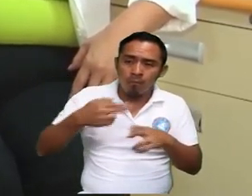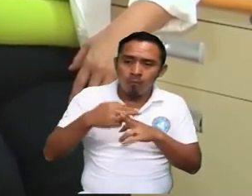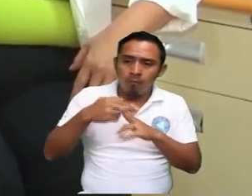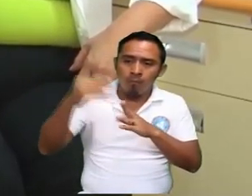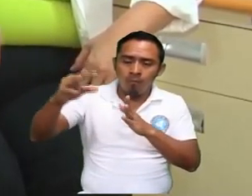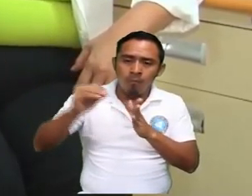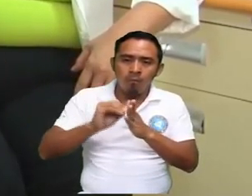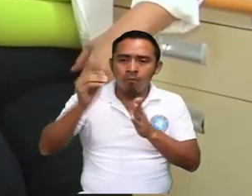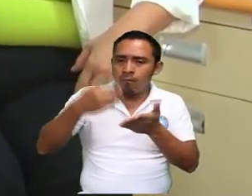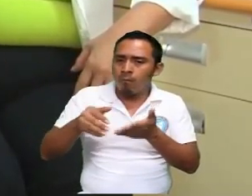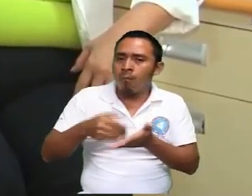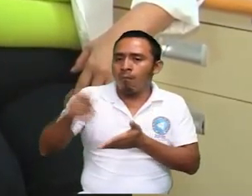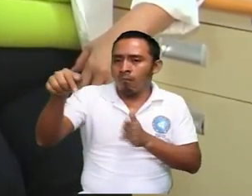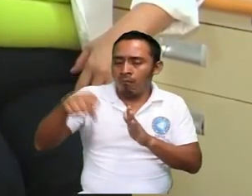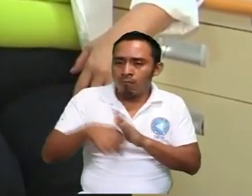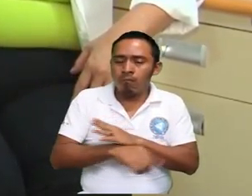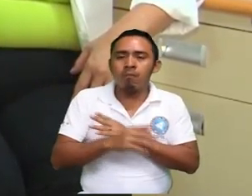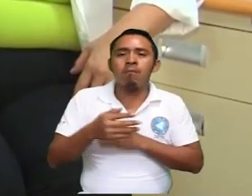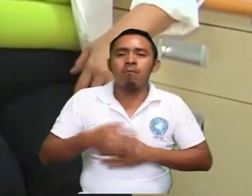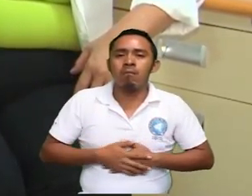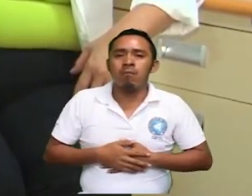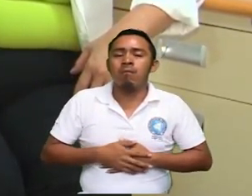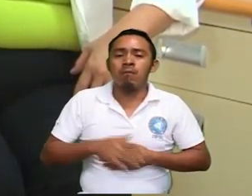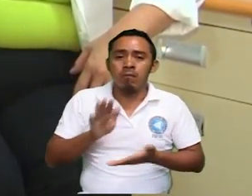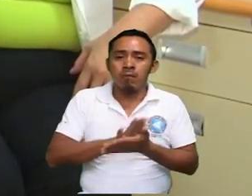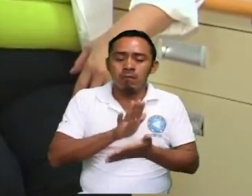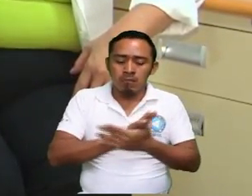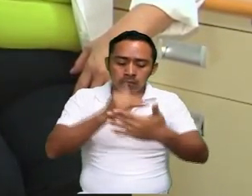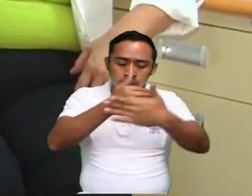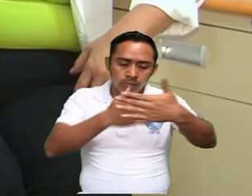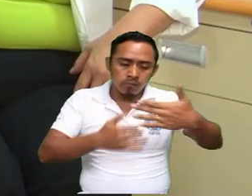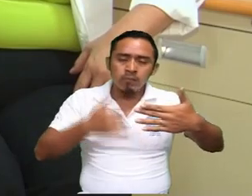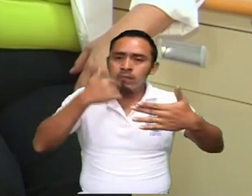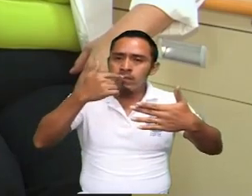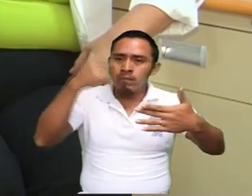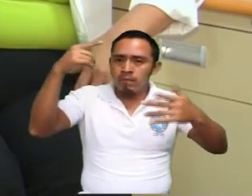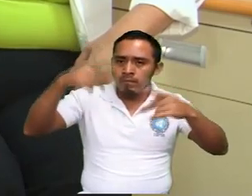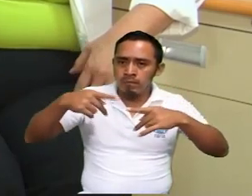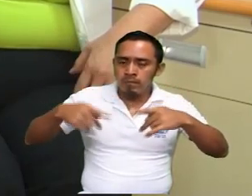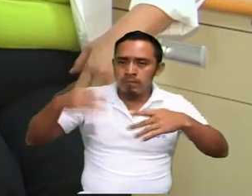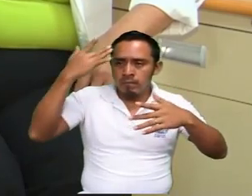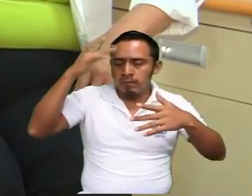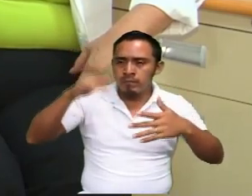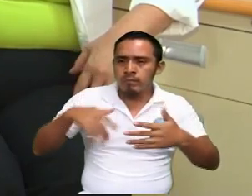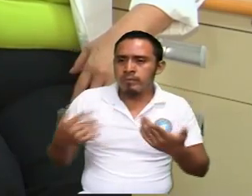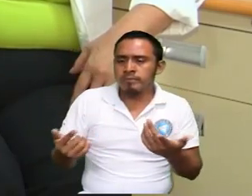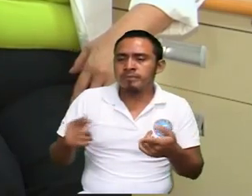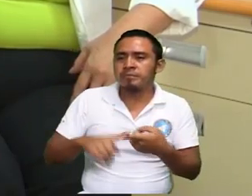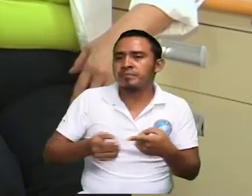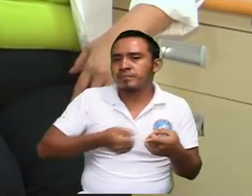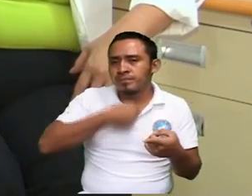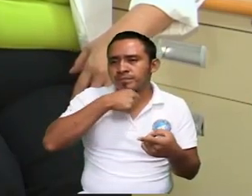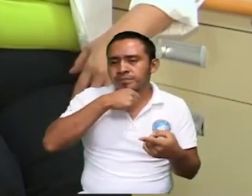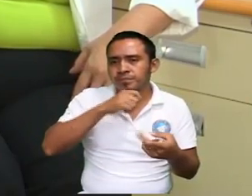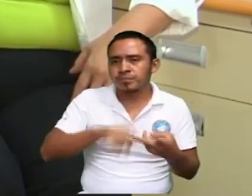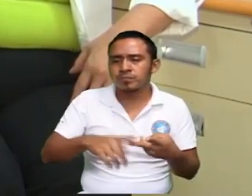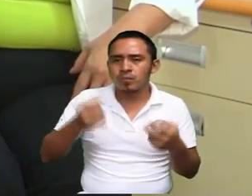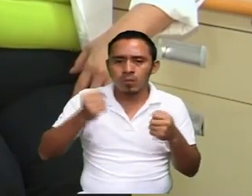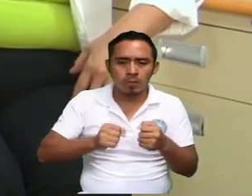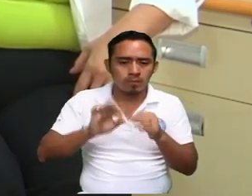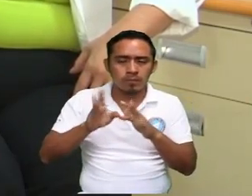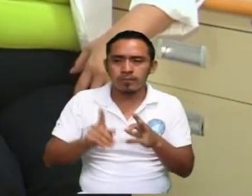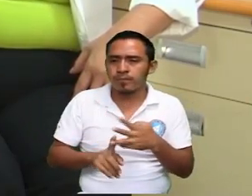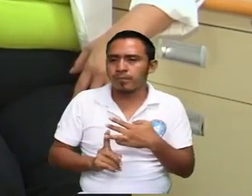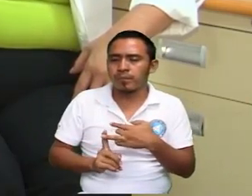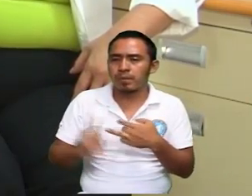ustedes ya pueden entrar. En la lista. Sí, porque se llena un documento donde se sabe quiénes son las personas. Aquí hemos tenido abuelas, hemos tenido abuelos,